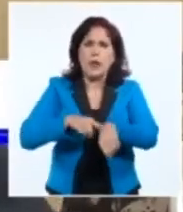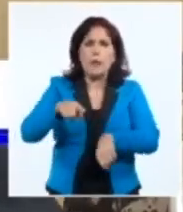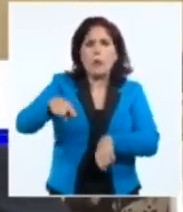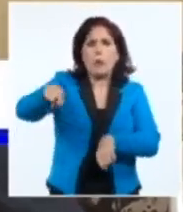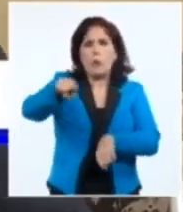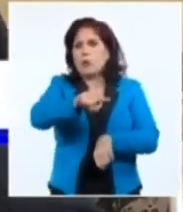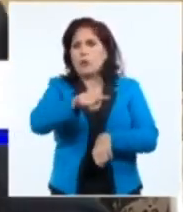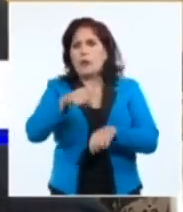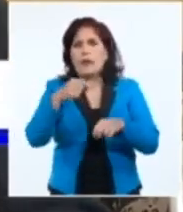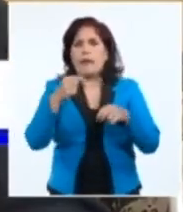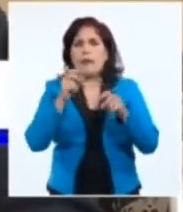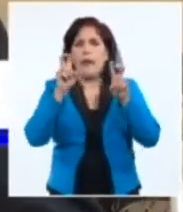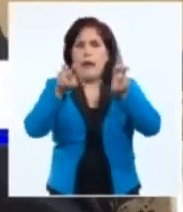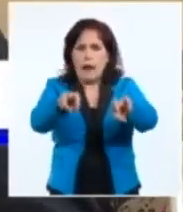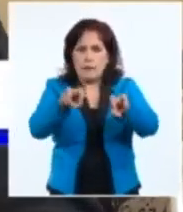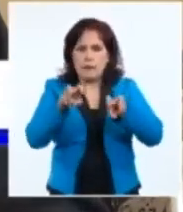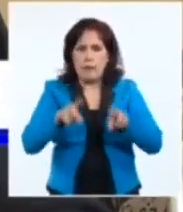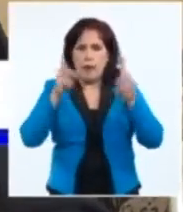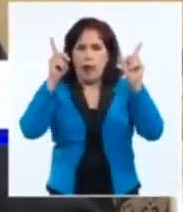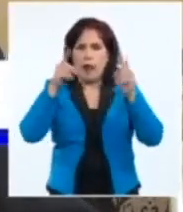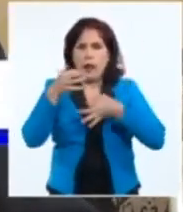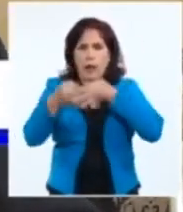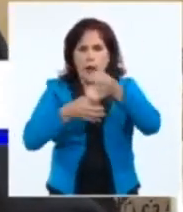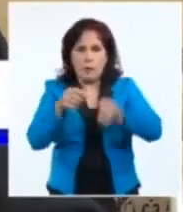no se realizaba una asamblea de este tipo.